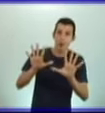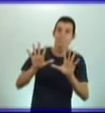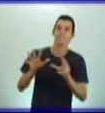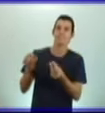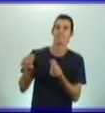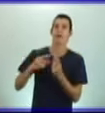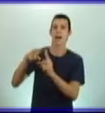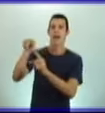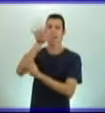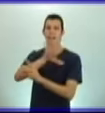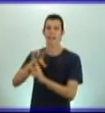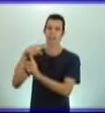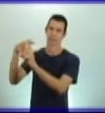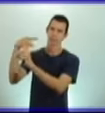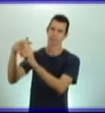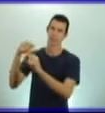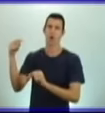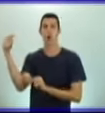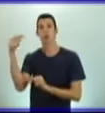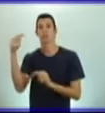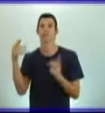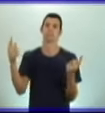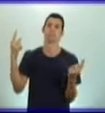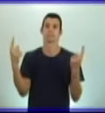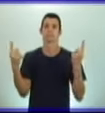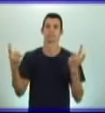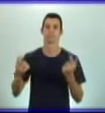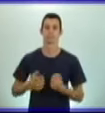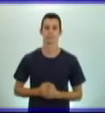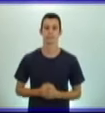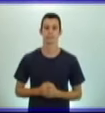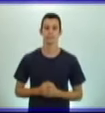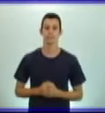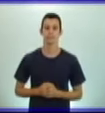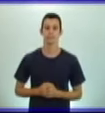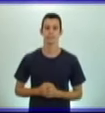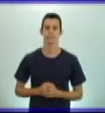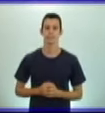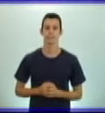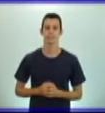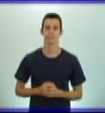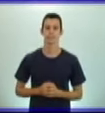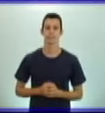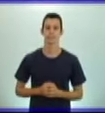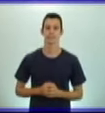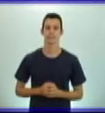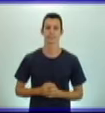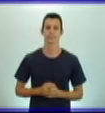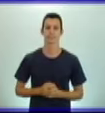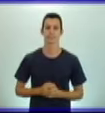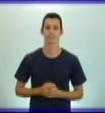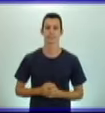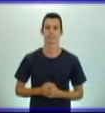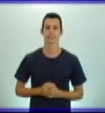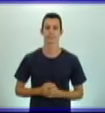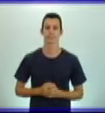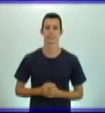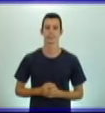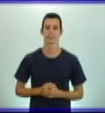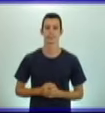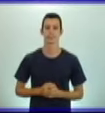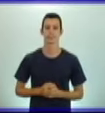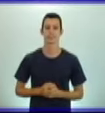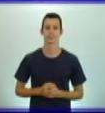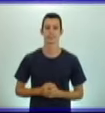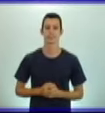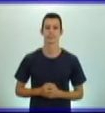de intervalo. Observen que ahí tenemos el intervalo desde infinito hasta menos 5 unión, que es